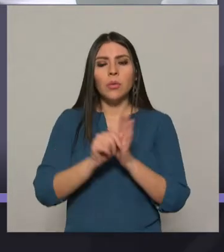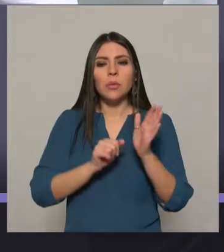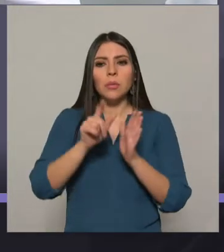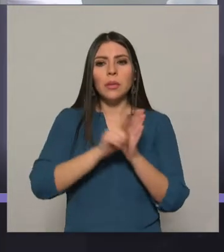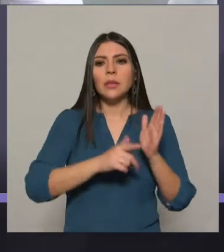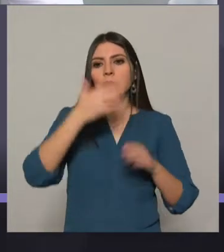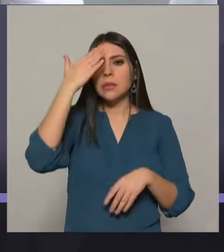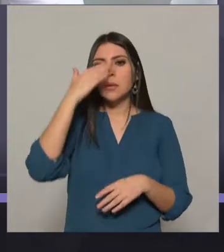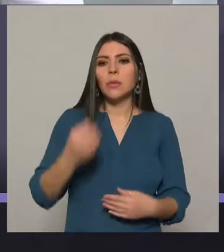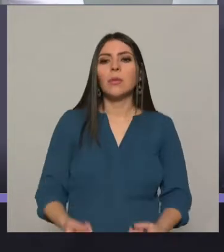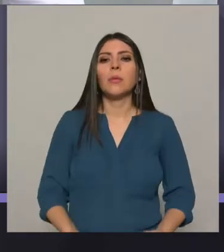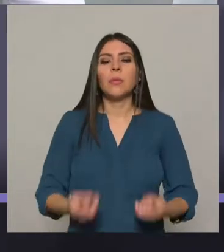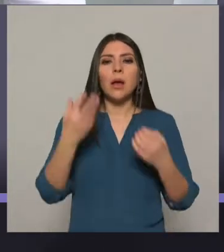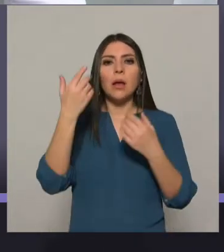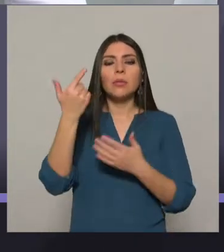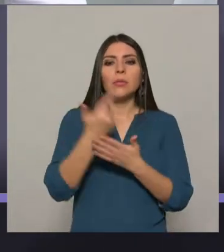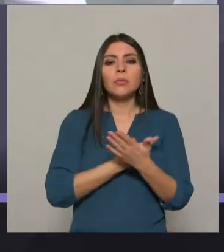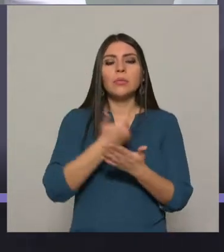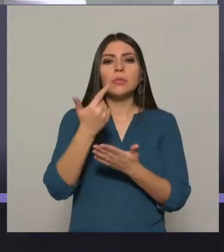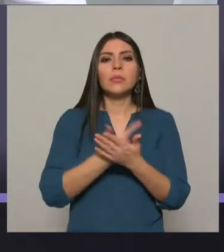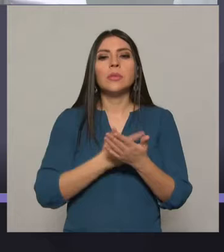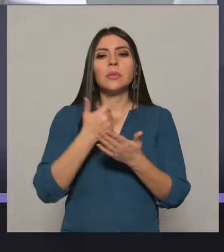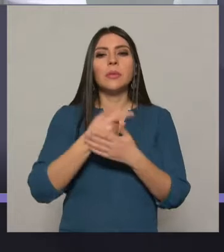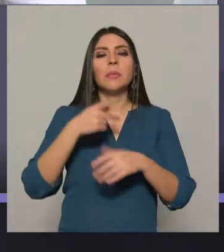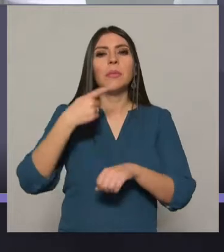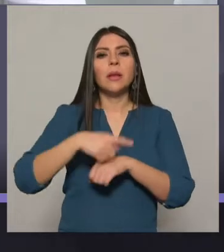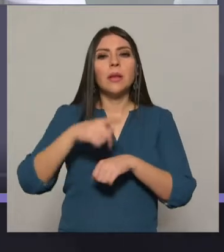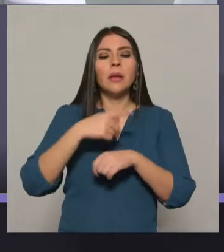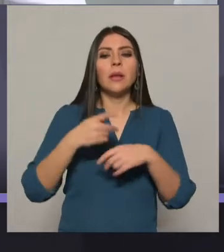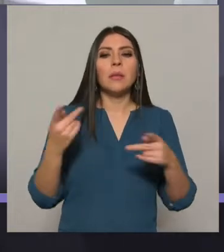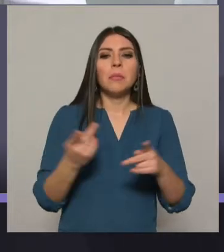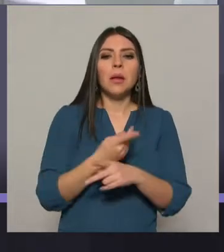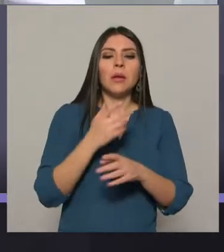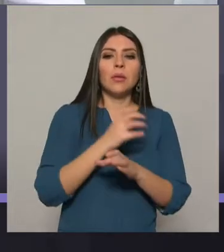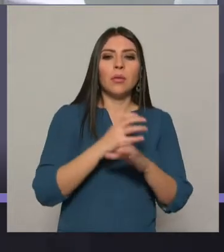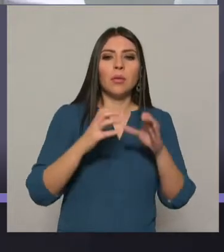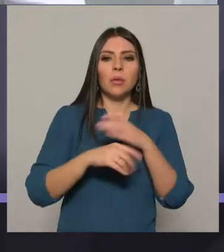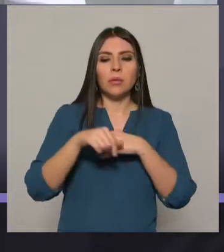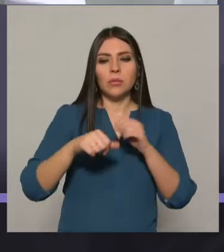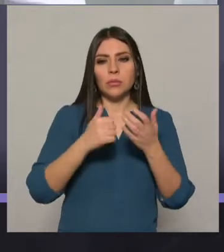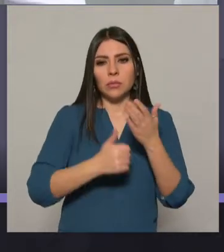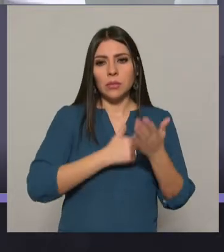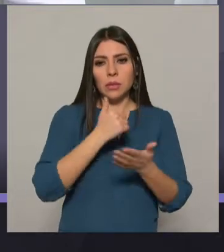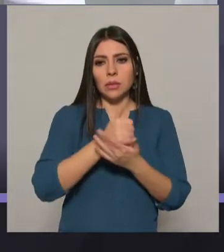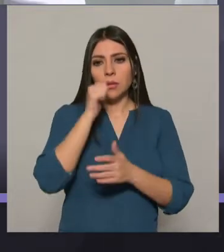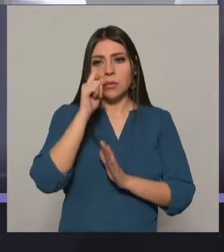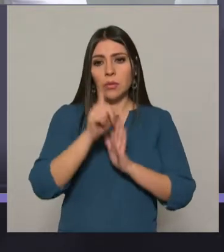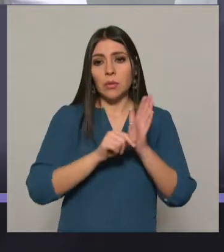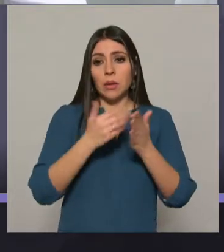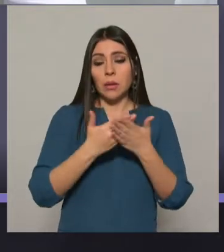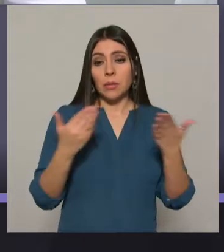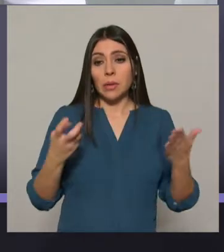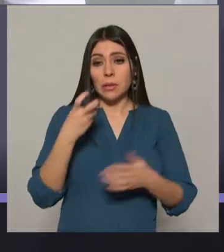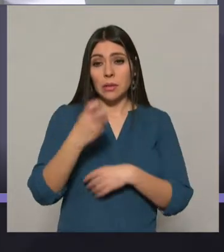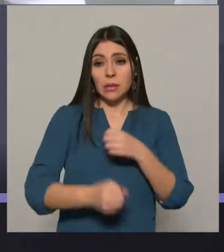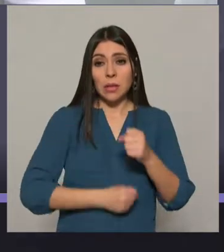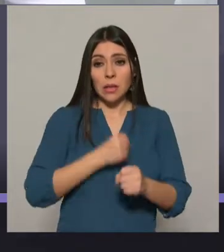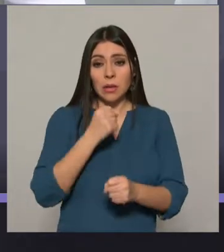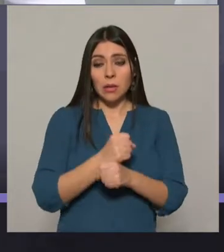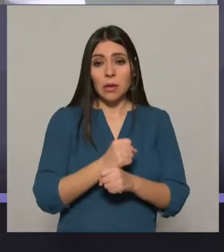incidencia delictiva en esta ciudad. Cada mes, puedo señalar lo que corresponde a este año, para no entrar a diciembre